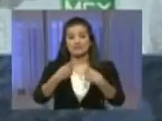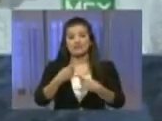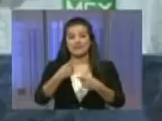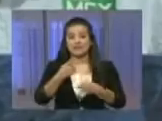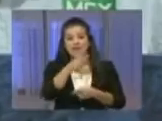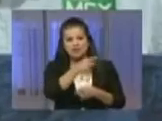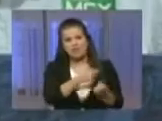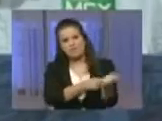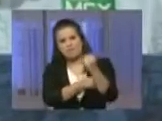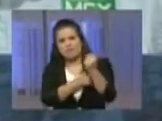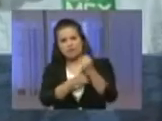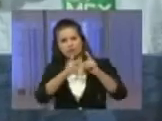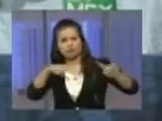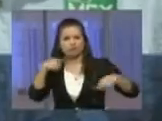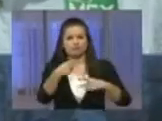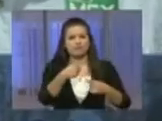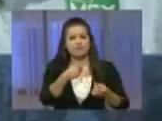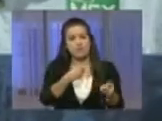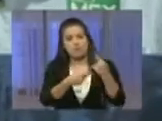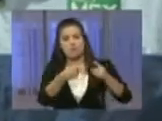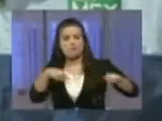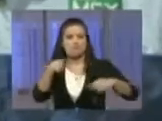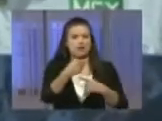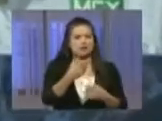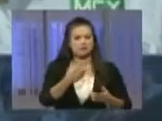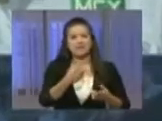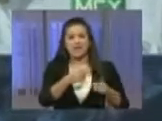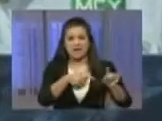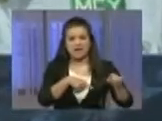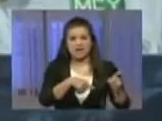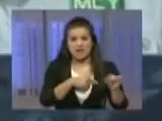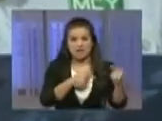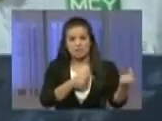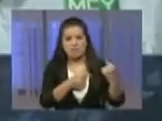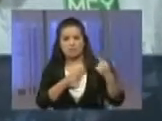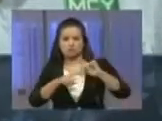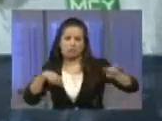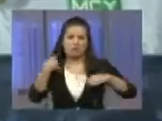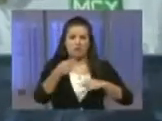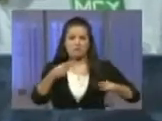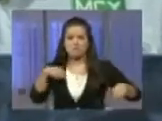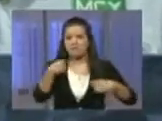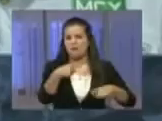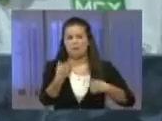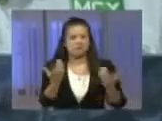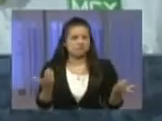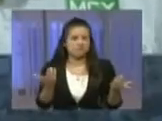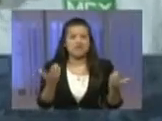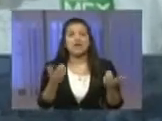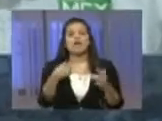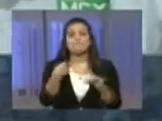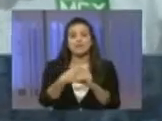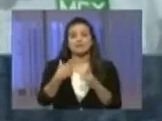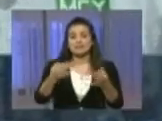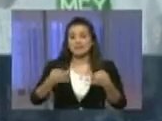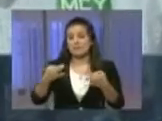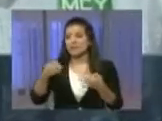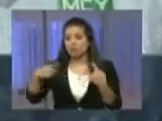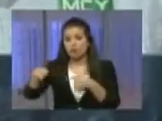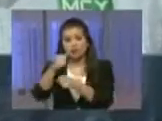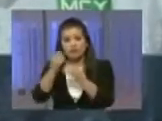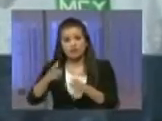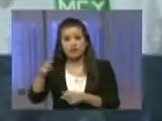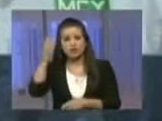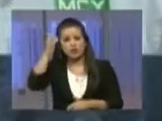dan se lo debemos se lo devolvemos el doble la mayor demostración de las conciencias de los trabajadores del